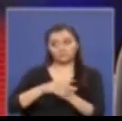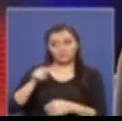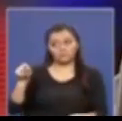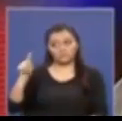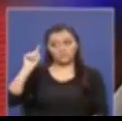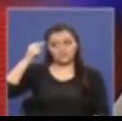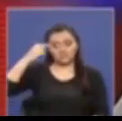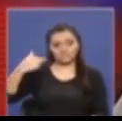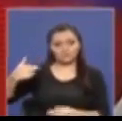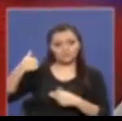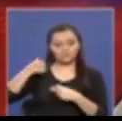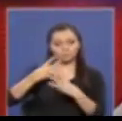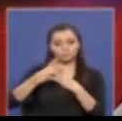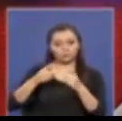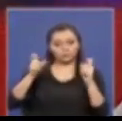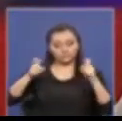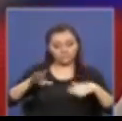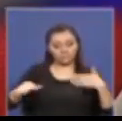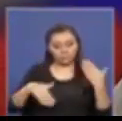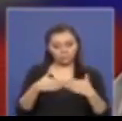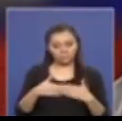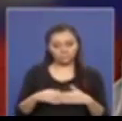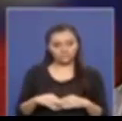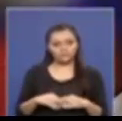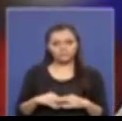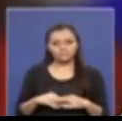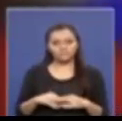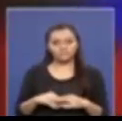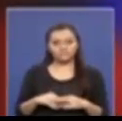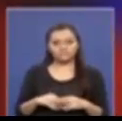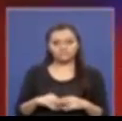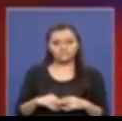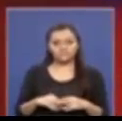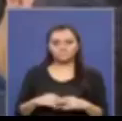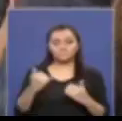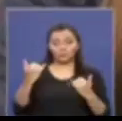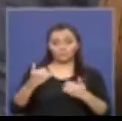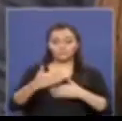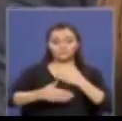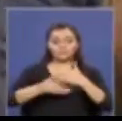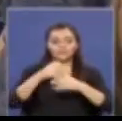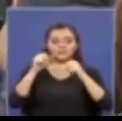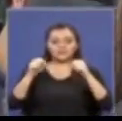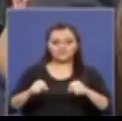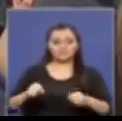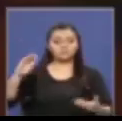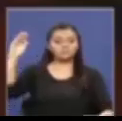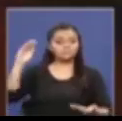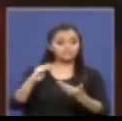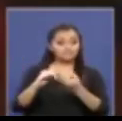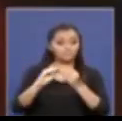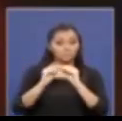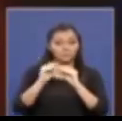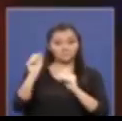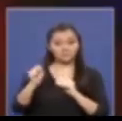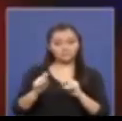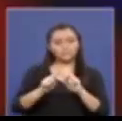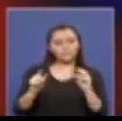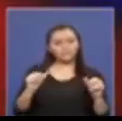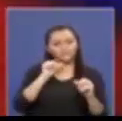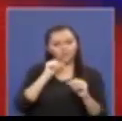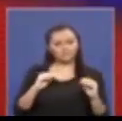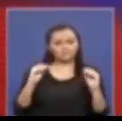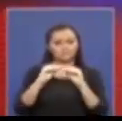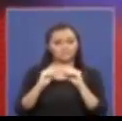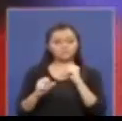Estado para que se resuelvan los casos de nuestros desaparecidos. Hemos avanzado mucho, se han reducido los casos, pero nos falta mucho por hacer, y